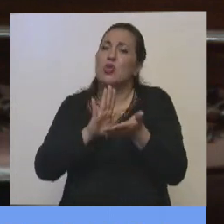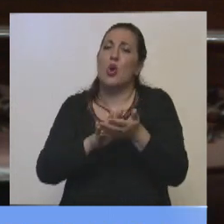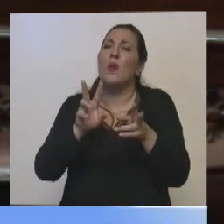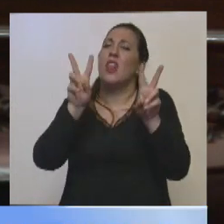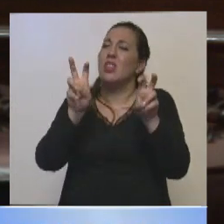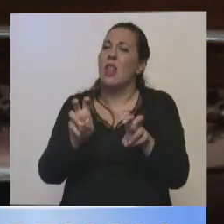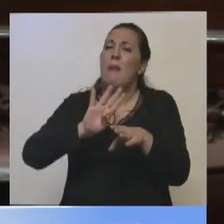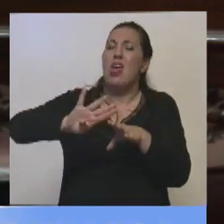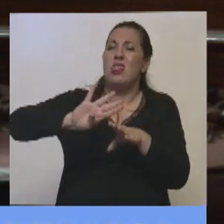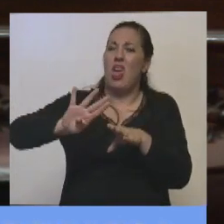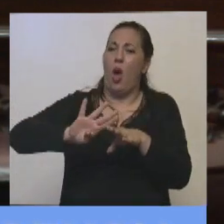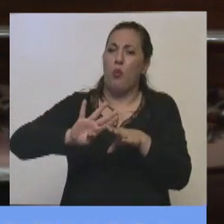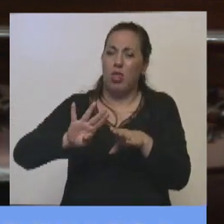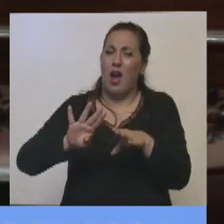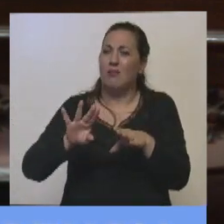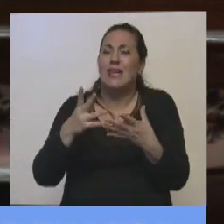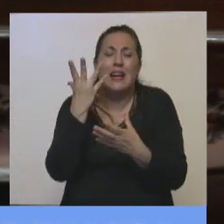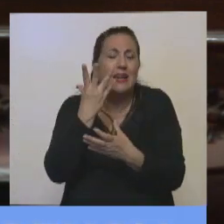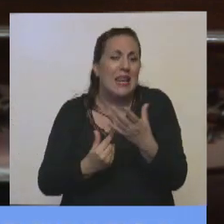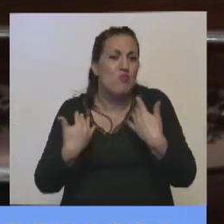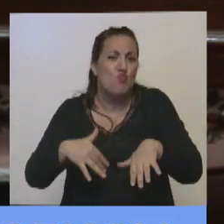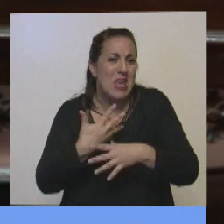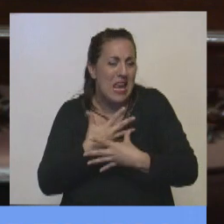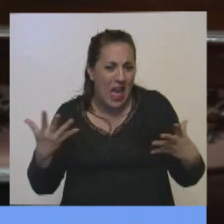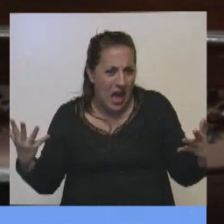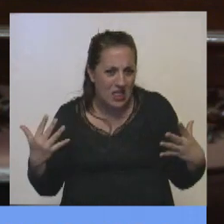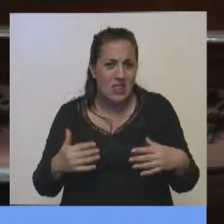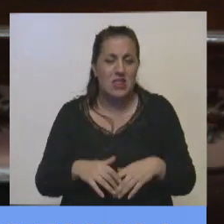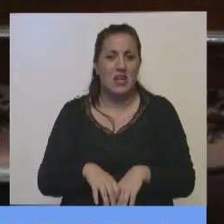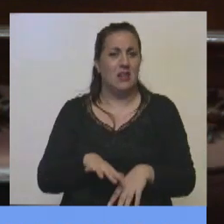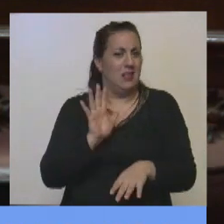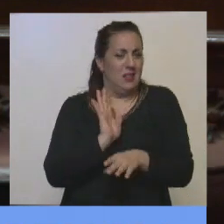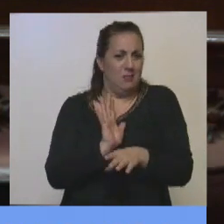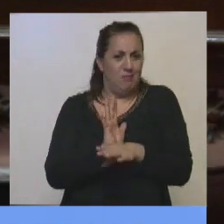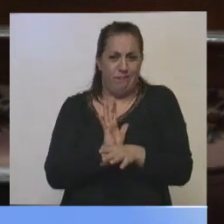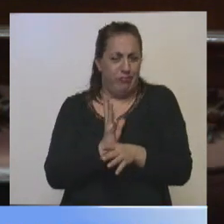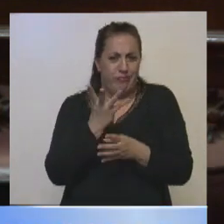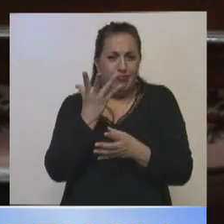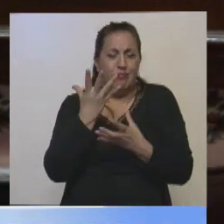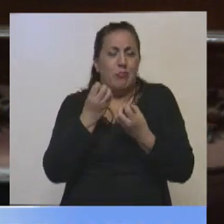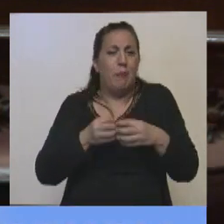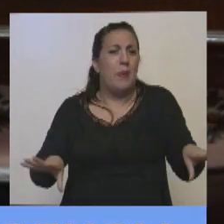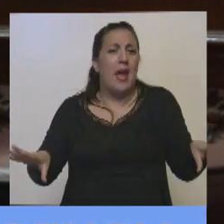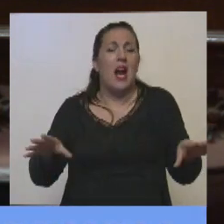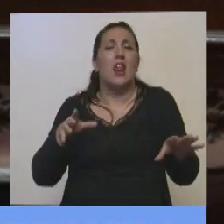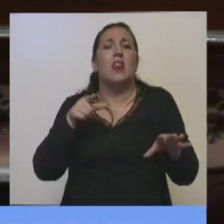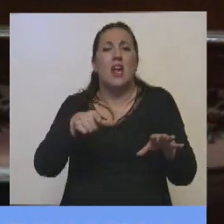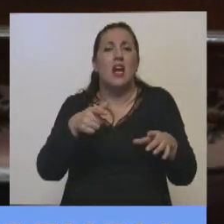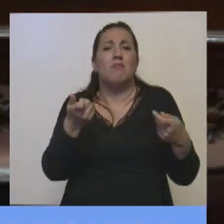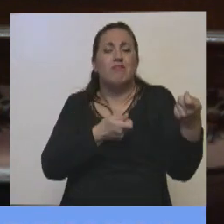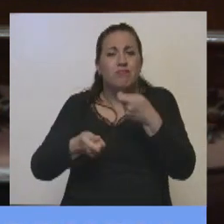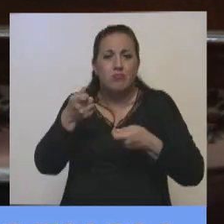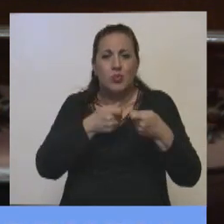tenido errores enormes de alguna manera ha tenido un paso fugaz por los mercados nunca un gobierno